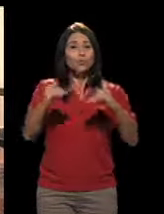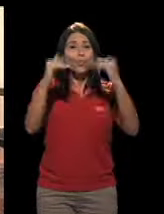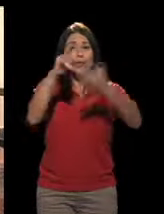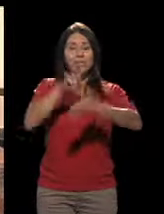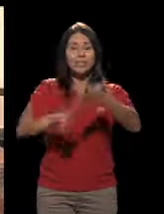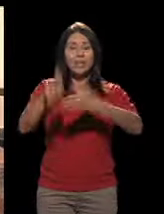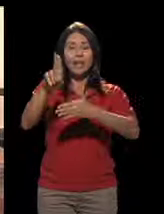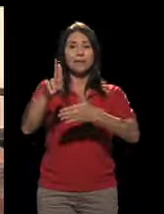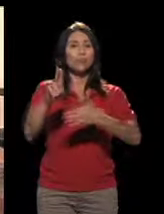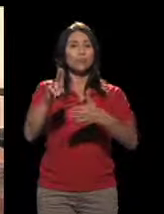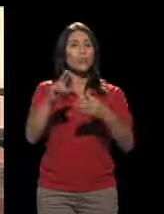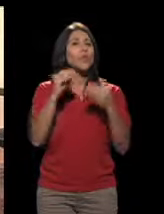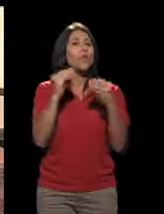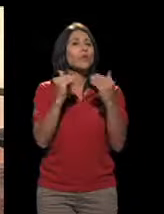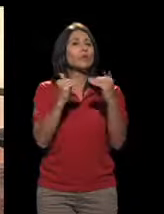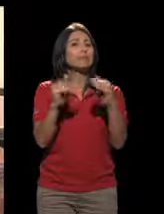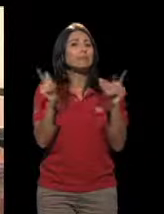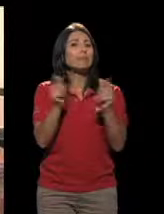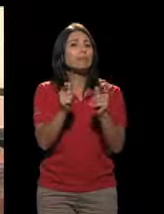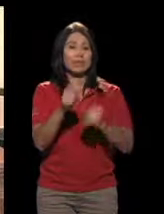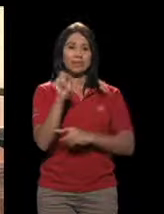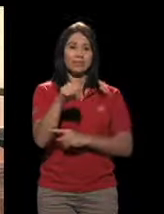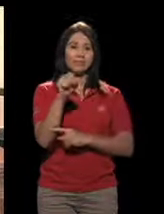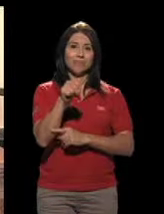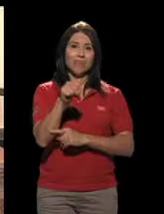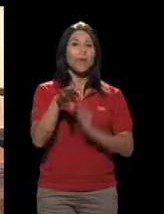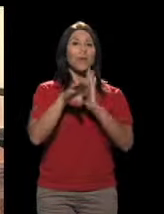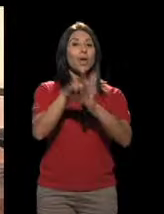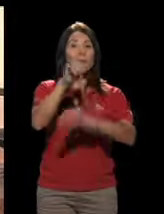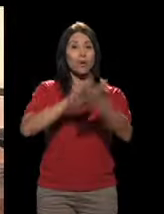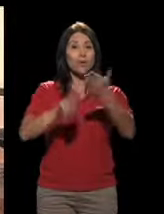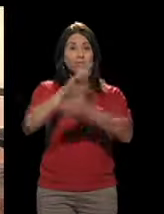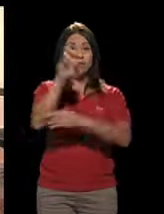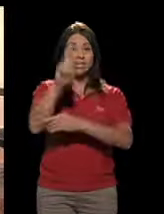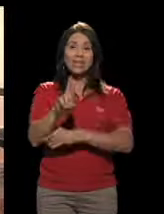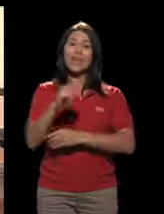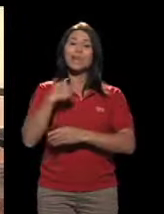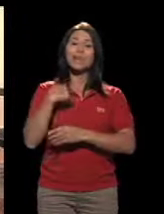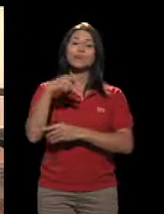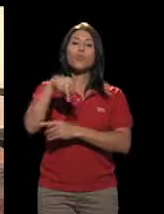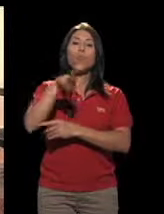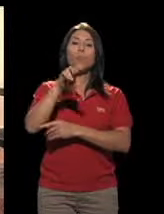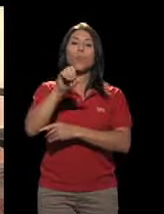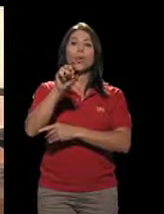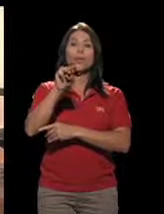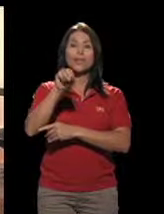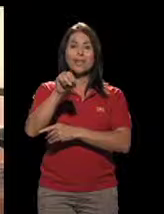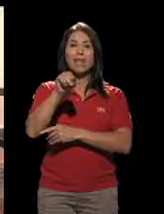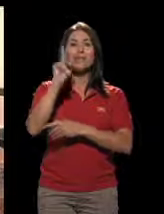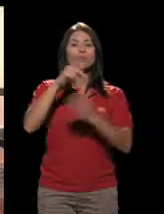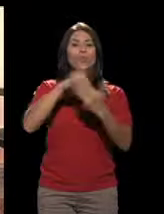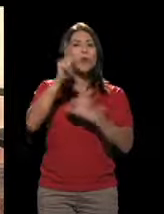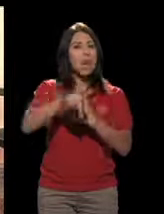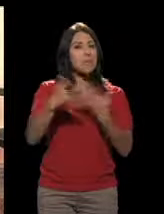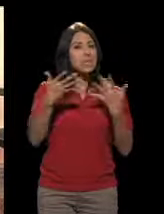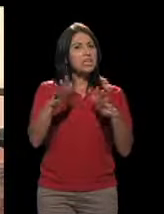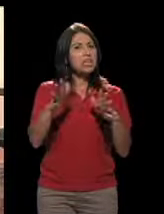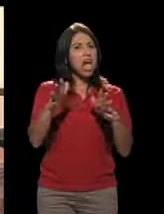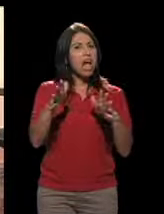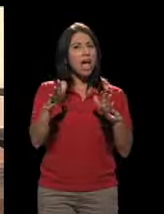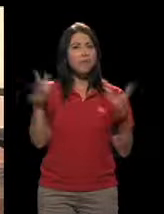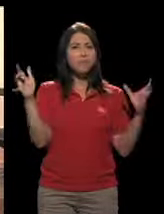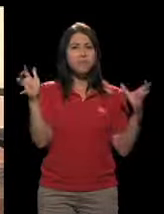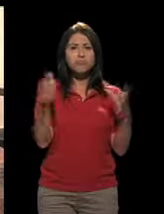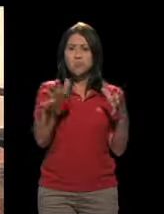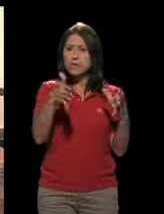reducidos. Sí, son muy reducidos. Nosotros, por ejemplo, tenemos en la Universidad de Costa Rica PROIN, ¿verdad? Que es un programa que ya acuña alrededor de